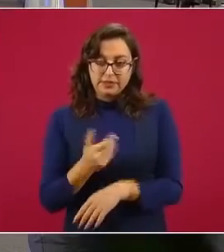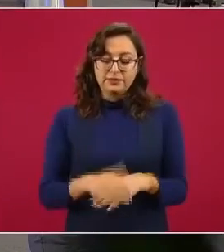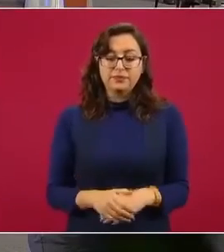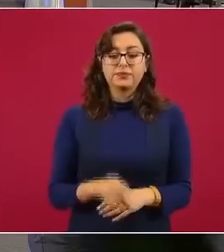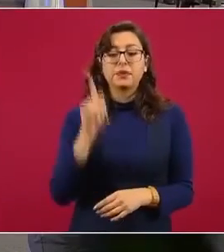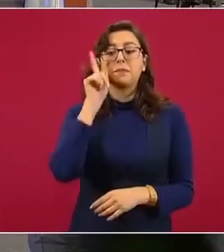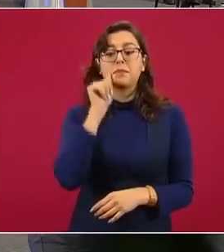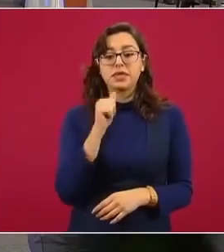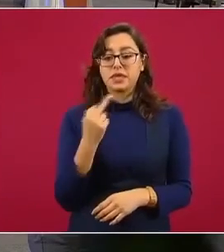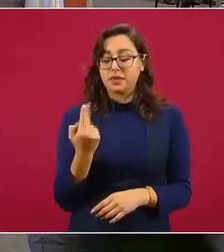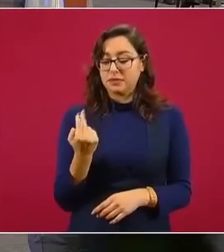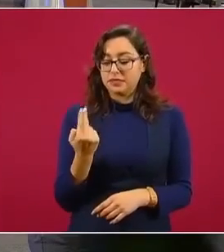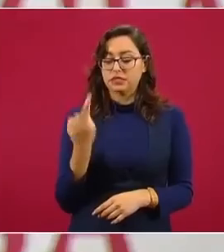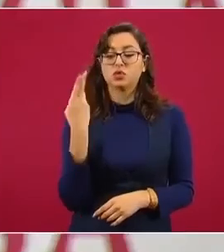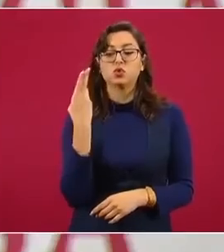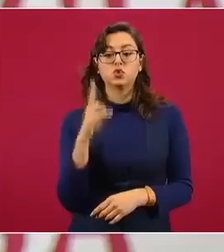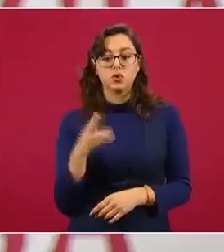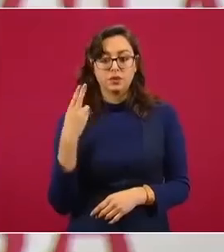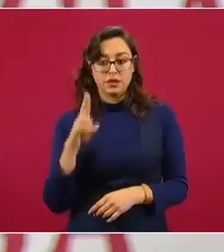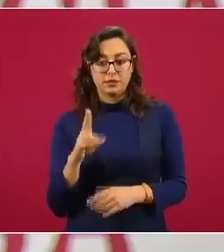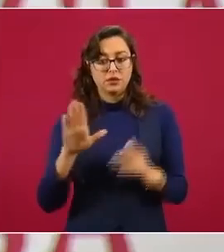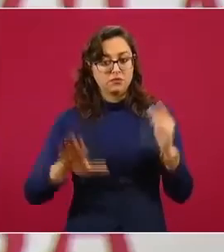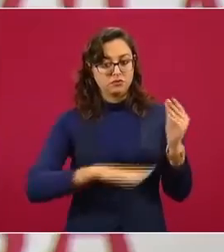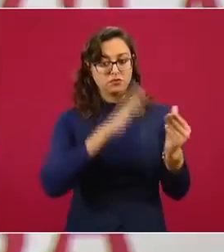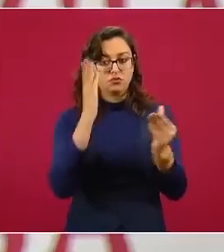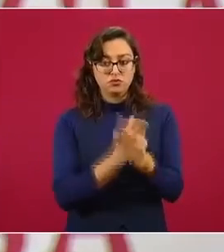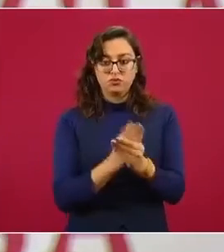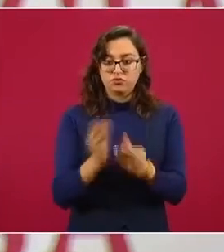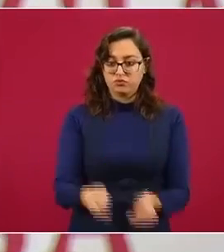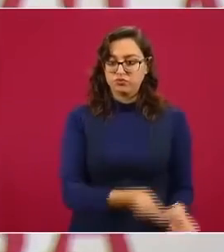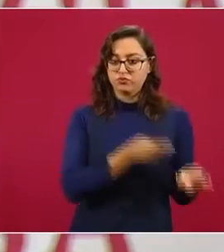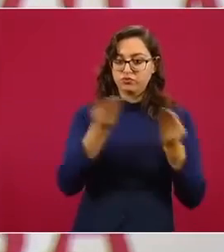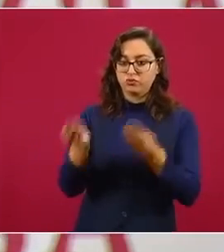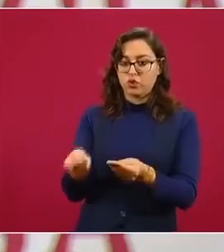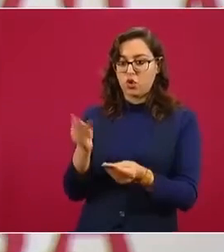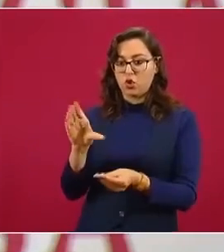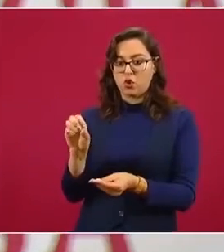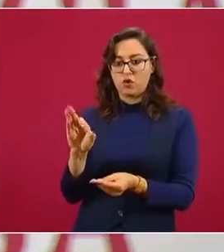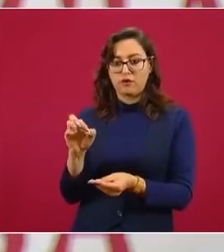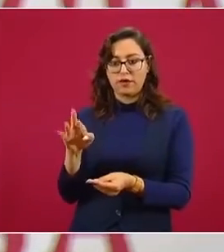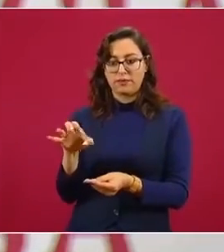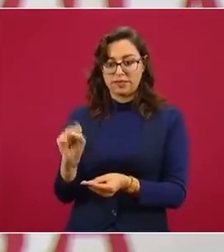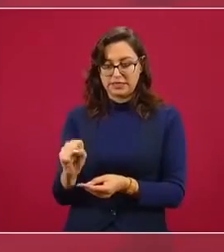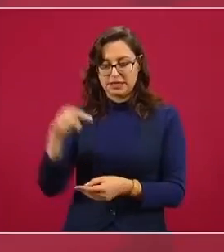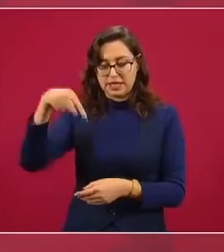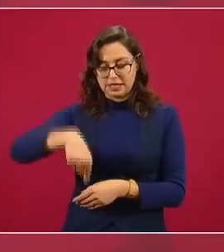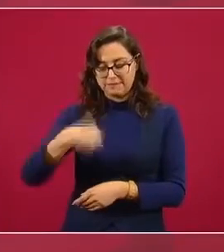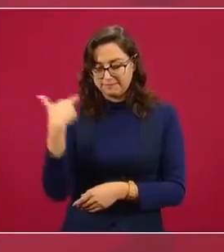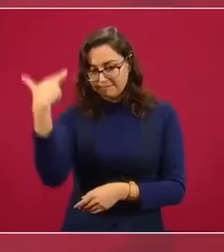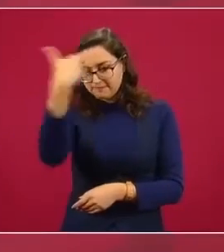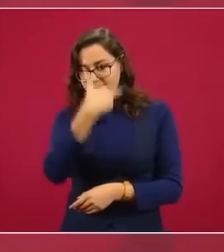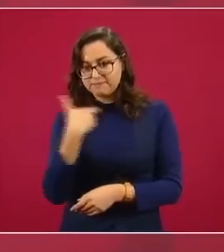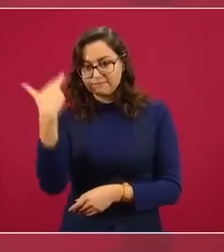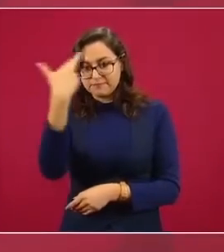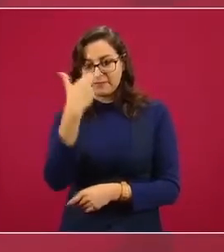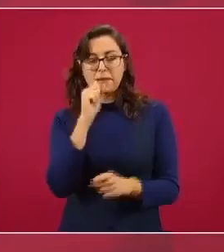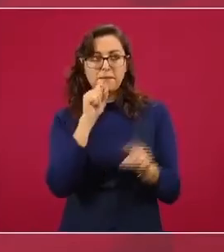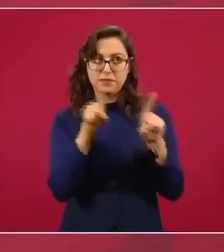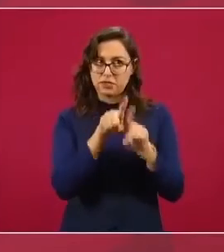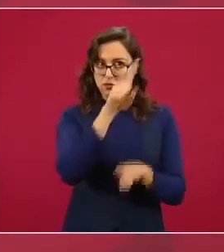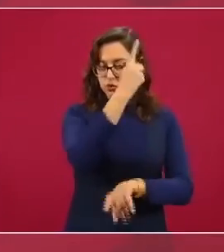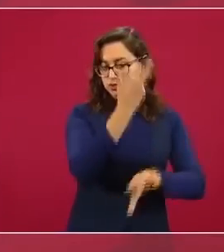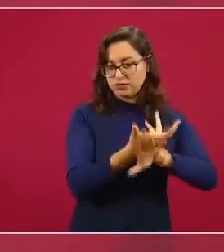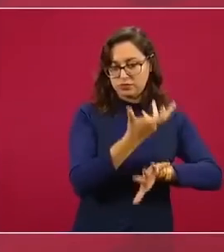Mañana, 25 de noviembre, Pfizer va a ingresar el expediente técnico a la COFEPRIS para el inicio de su análisis, como lo hizo en Estados Unidos.